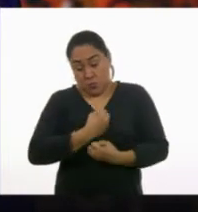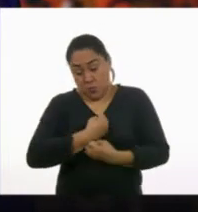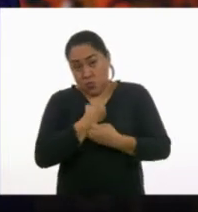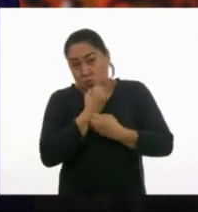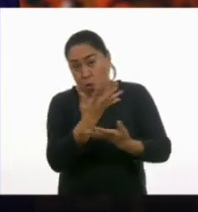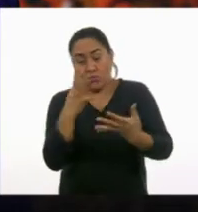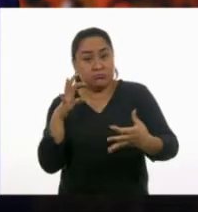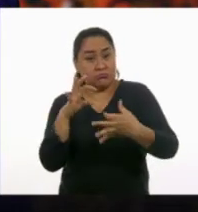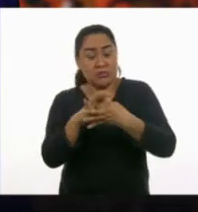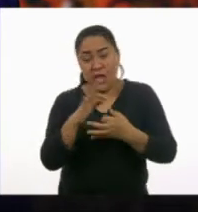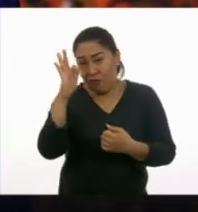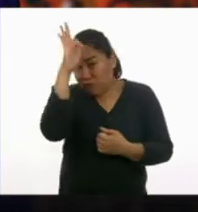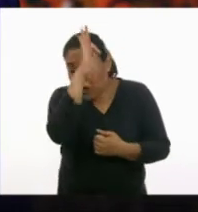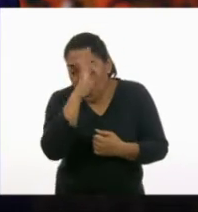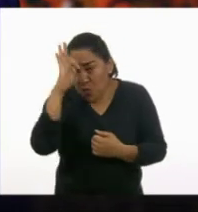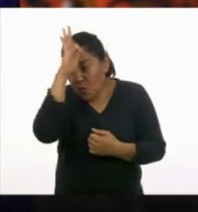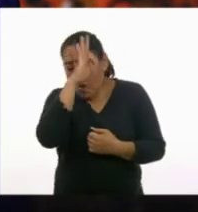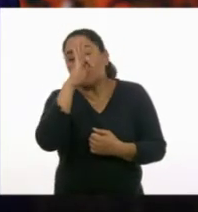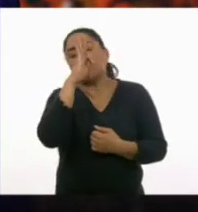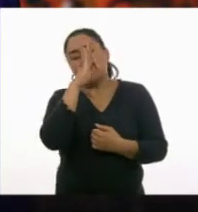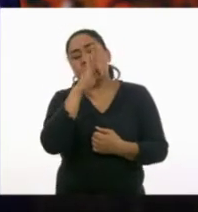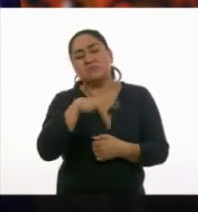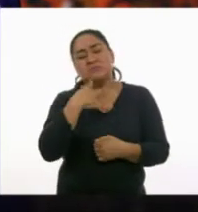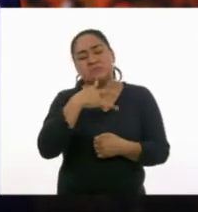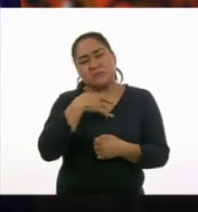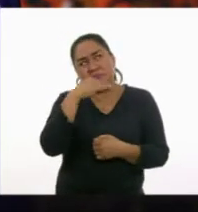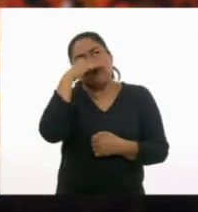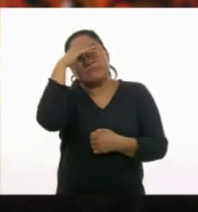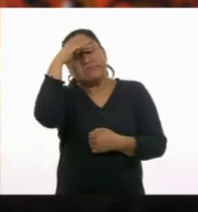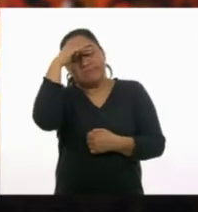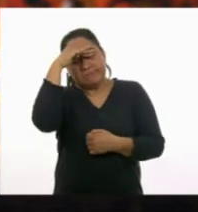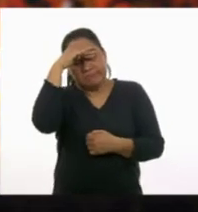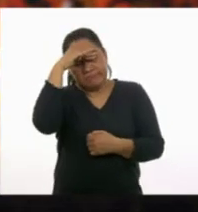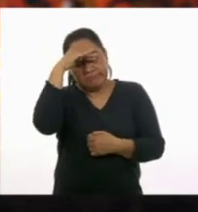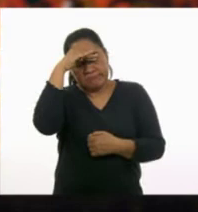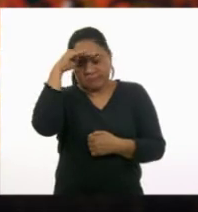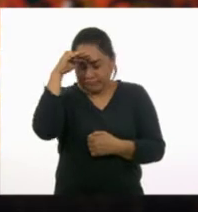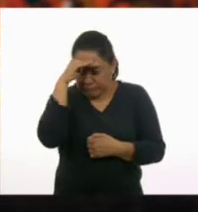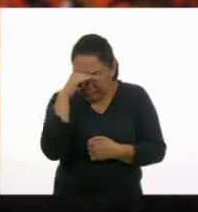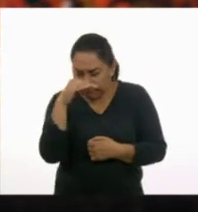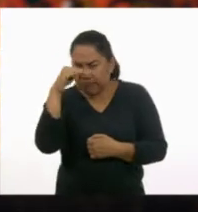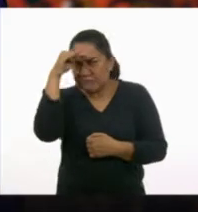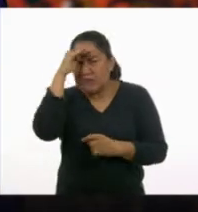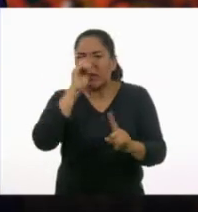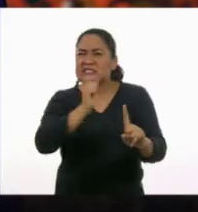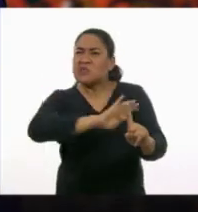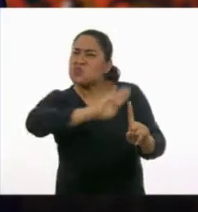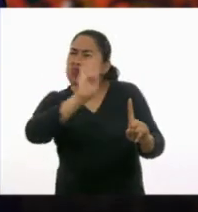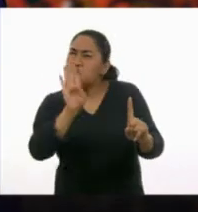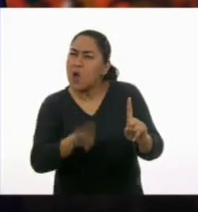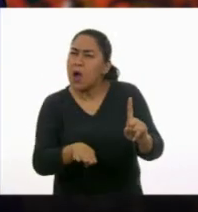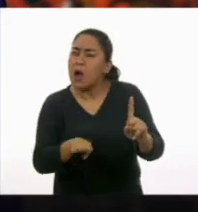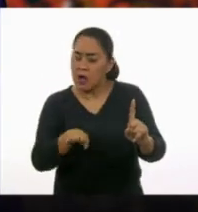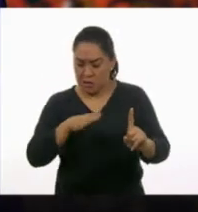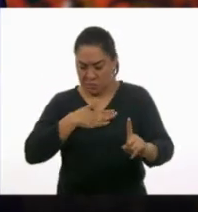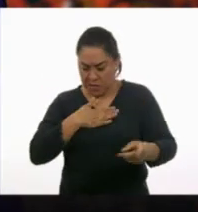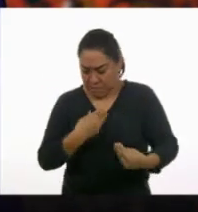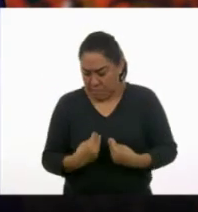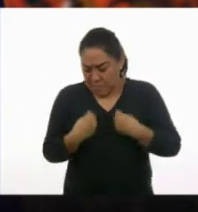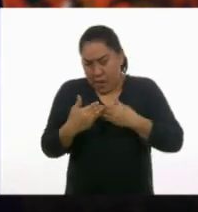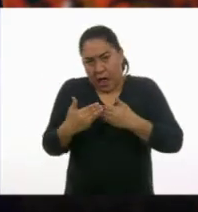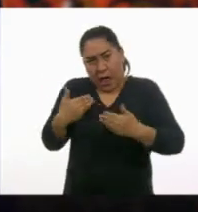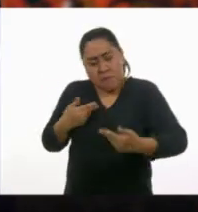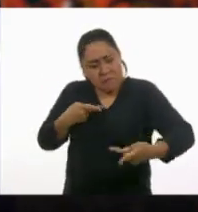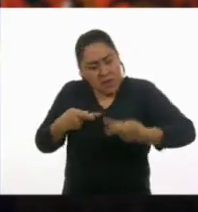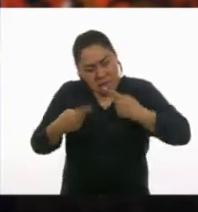es quien mayormente medita sobre la muerte. Convierte su vida en preparación para ella